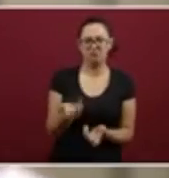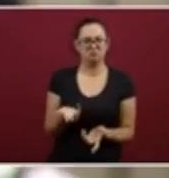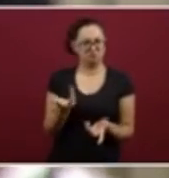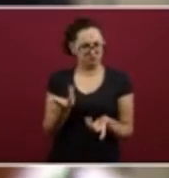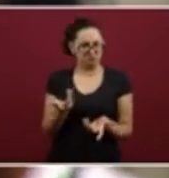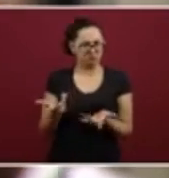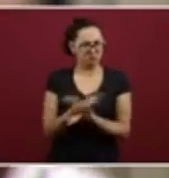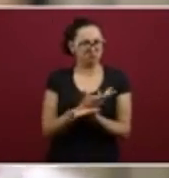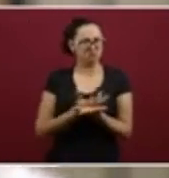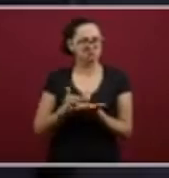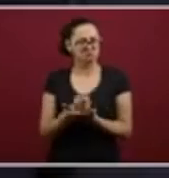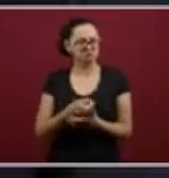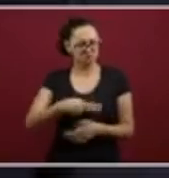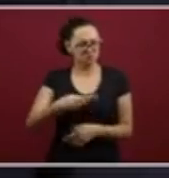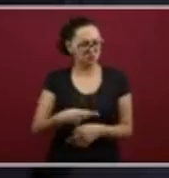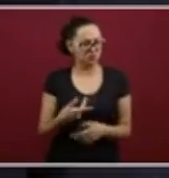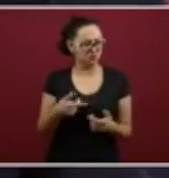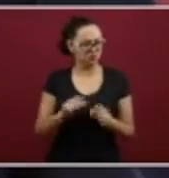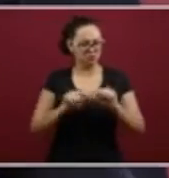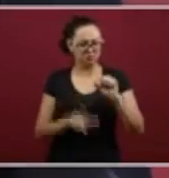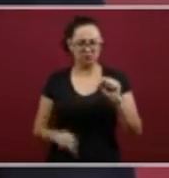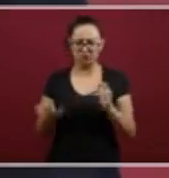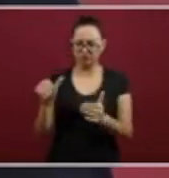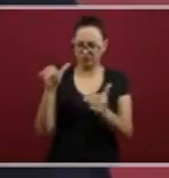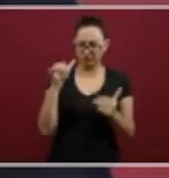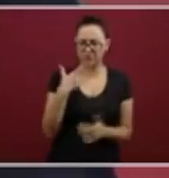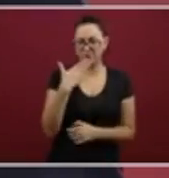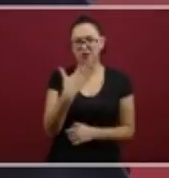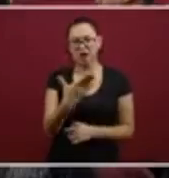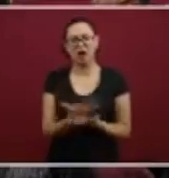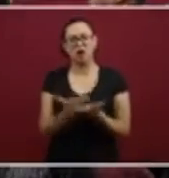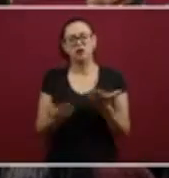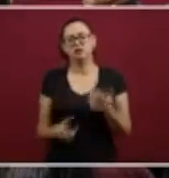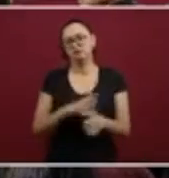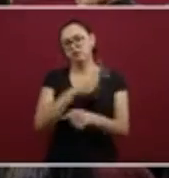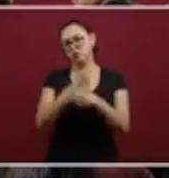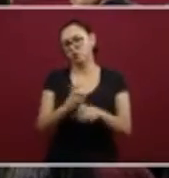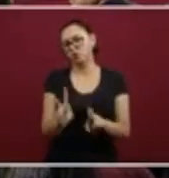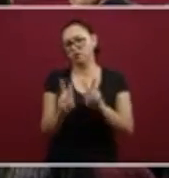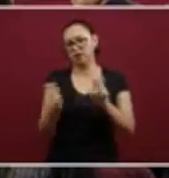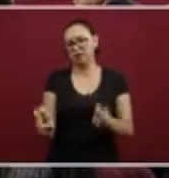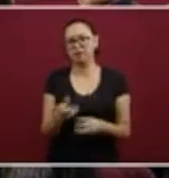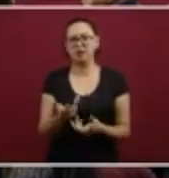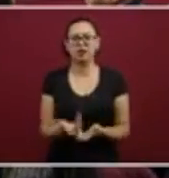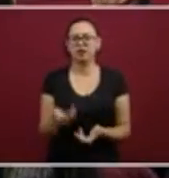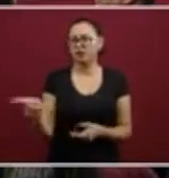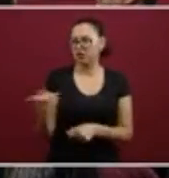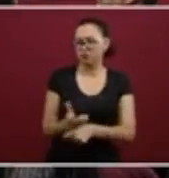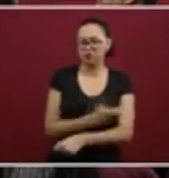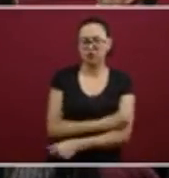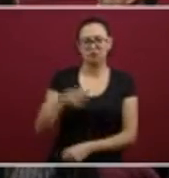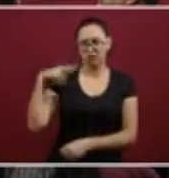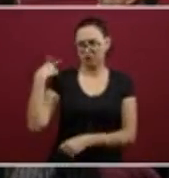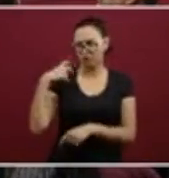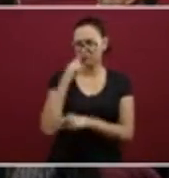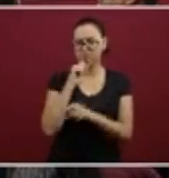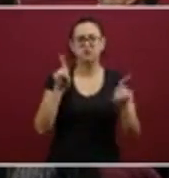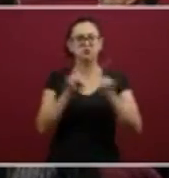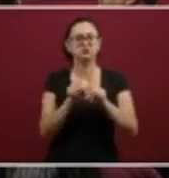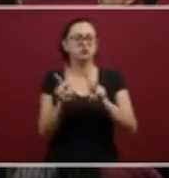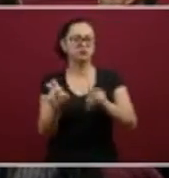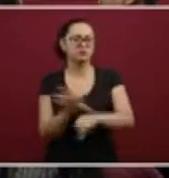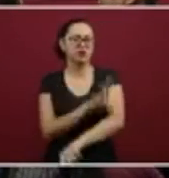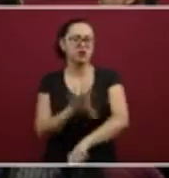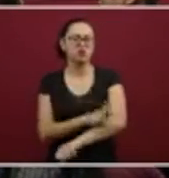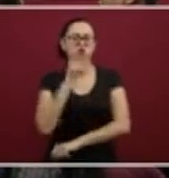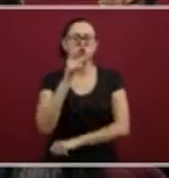el país? Y el segundo tema es el tema que se comentaba con nuestro compañero Veracruz, el tema de las tarifas